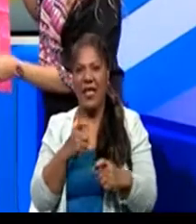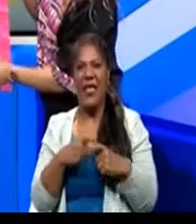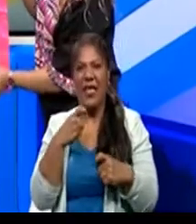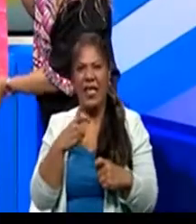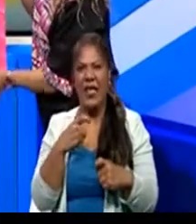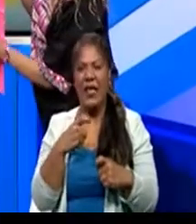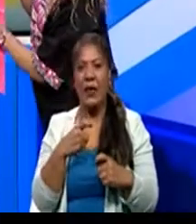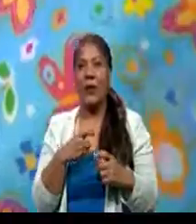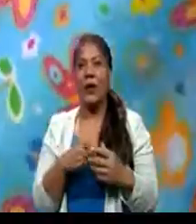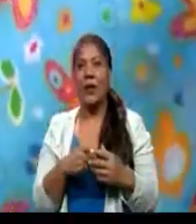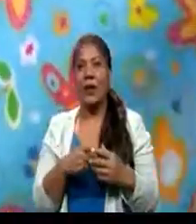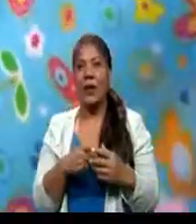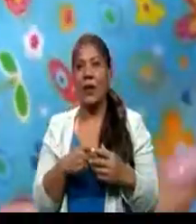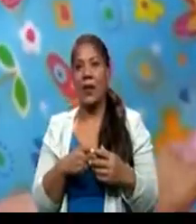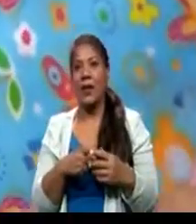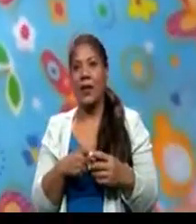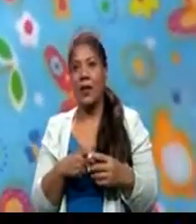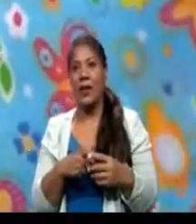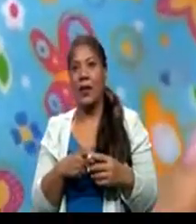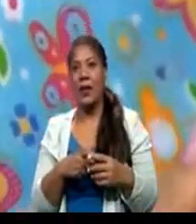súper dura, sí, exacto. ¿Y aquí?